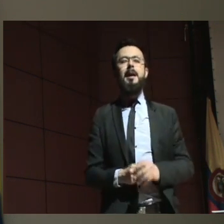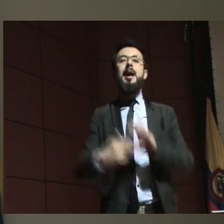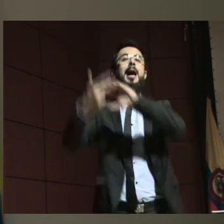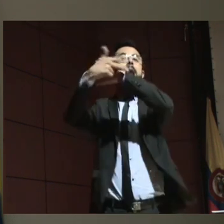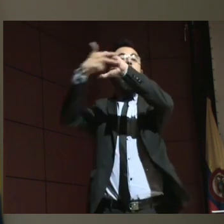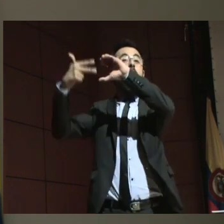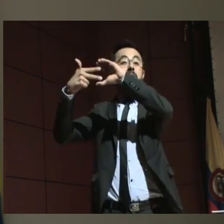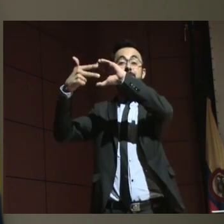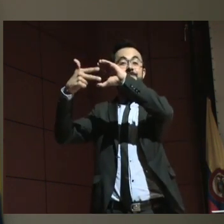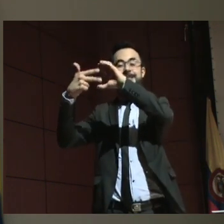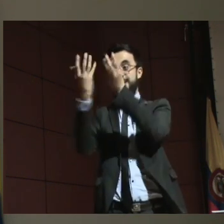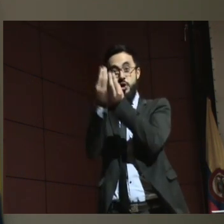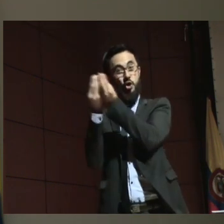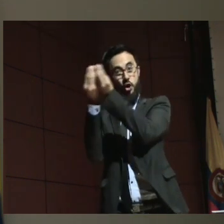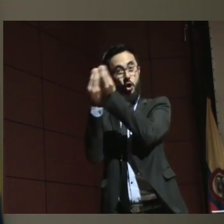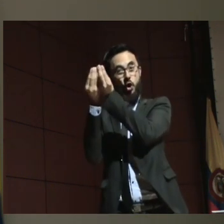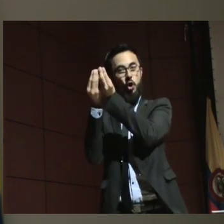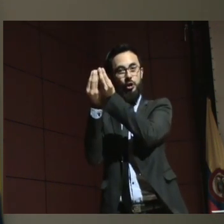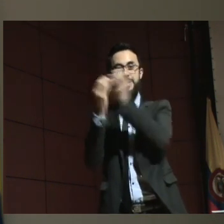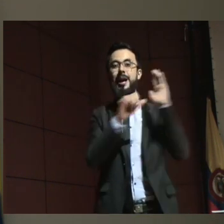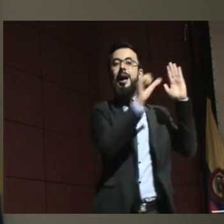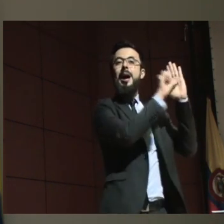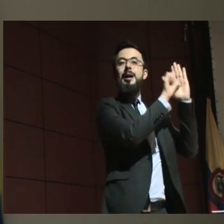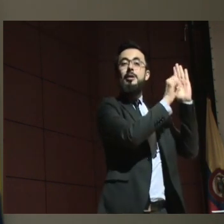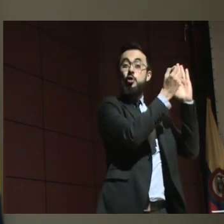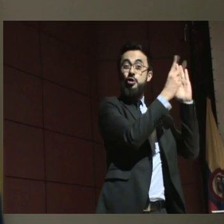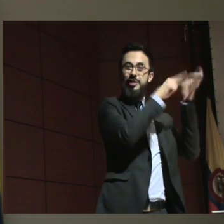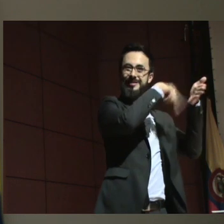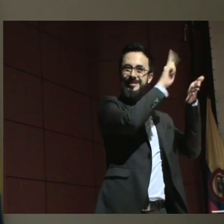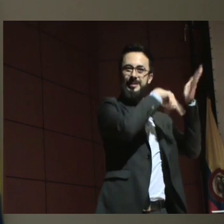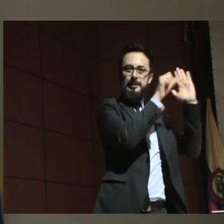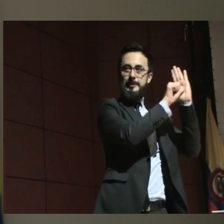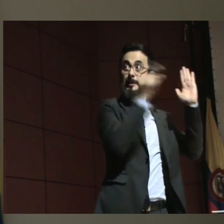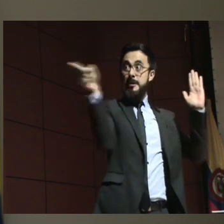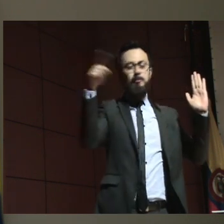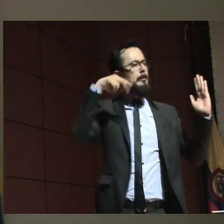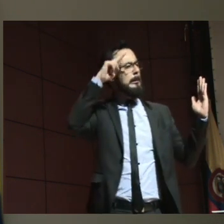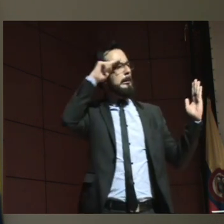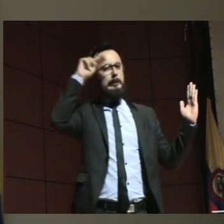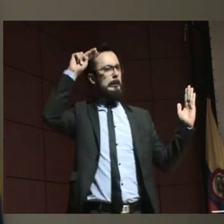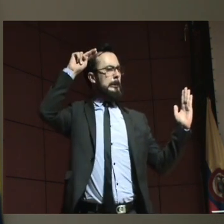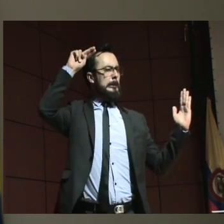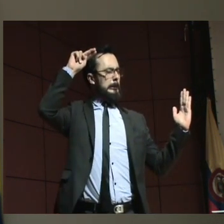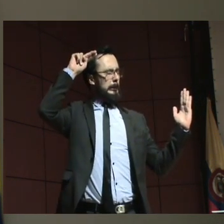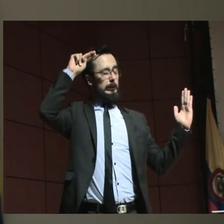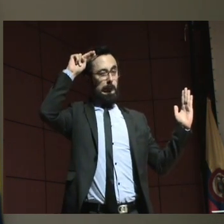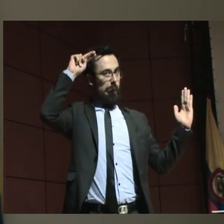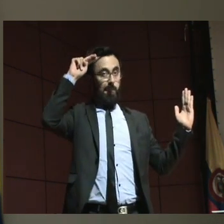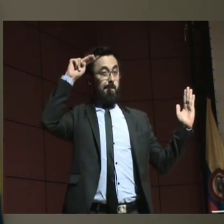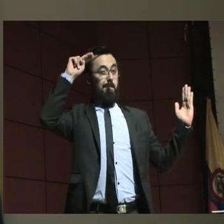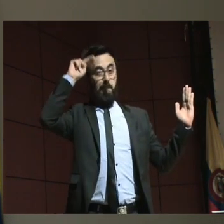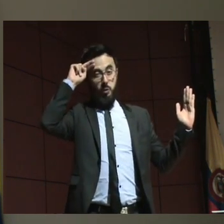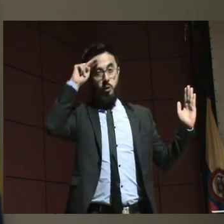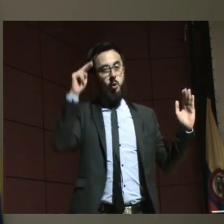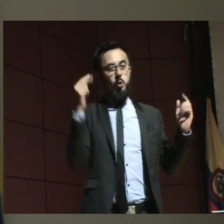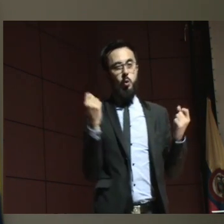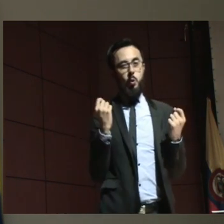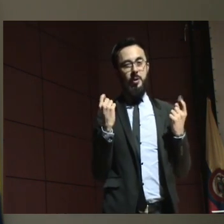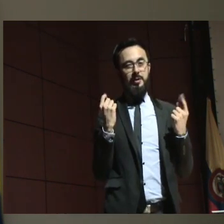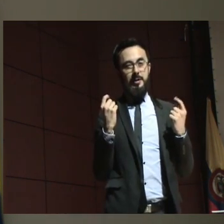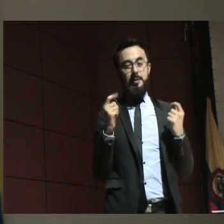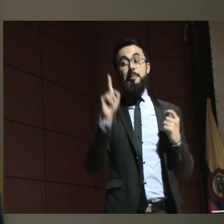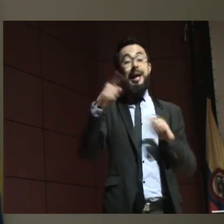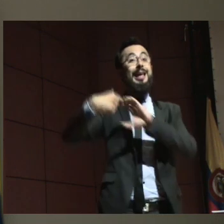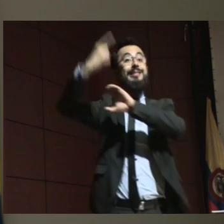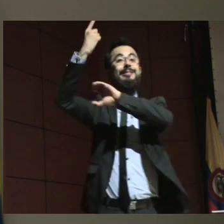el artículo 12 de la Convención sobre los Derechos de las Personas con Discapacidad. Y para demostrarles eso, de manera muy sencilla, voy a leer el resuelve de